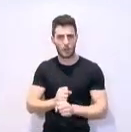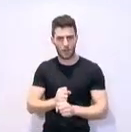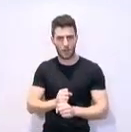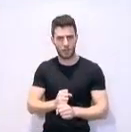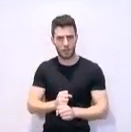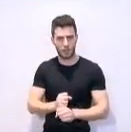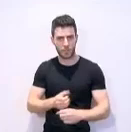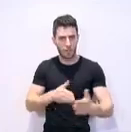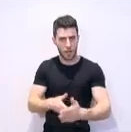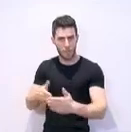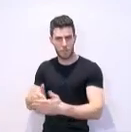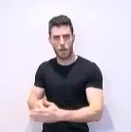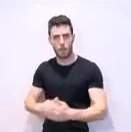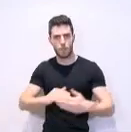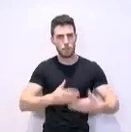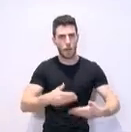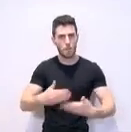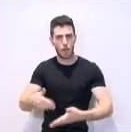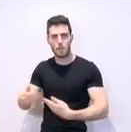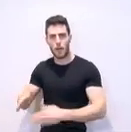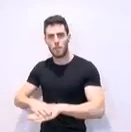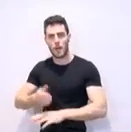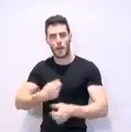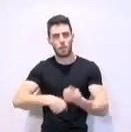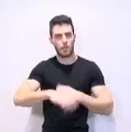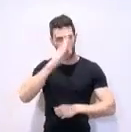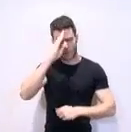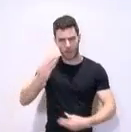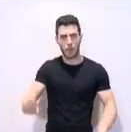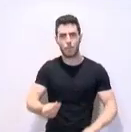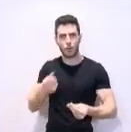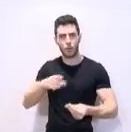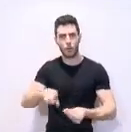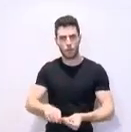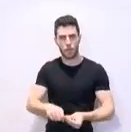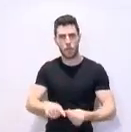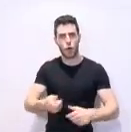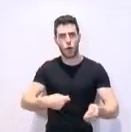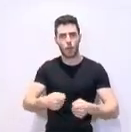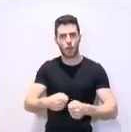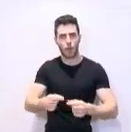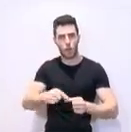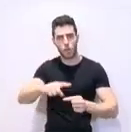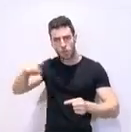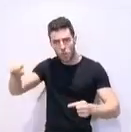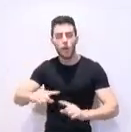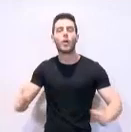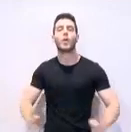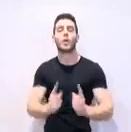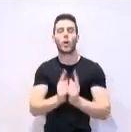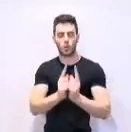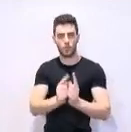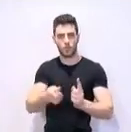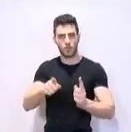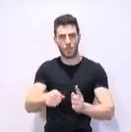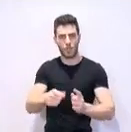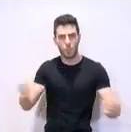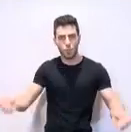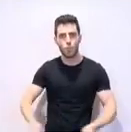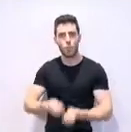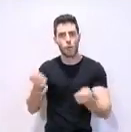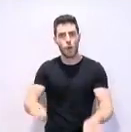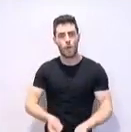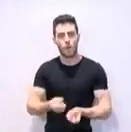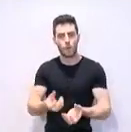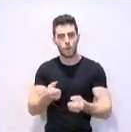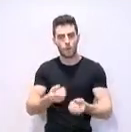para mejorar las capacidades de la venta directa y los circuitos cortos de comercialización. Fomentar, mediante campañas informativas, el conocimiento